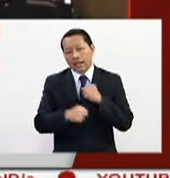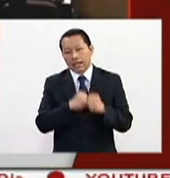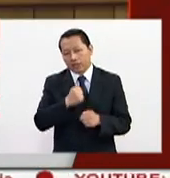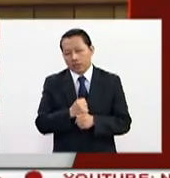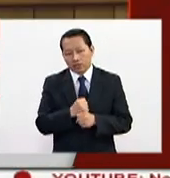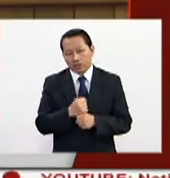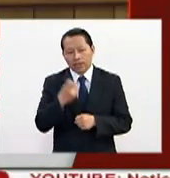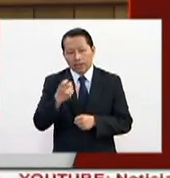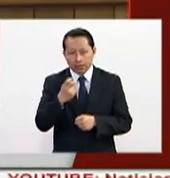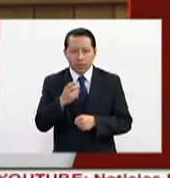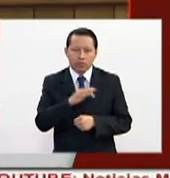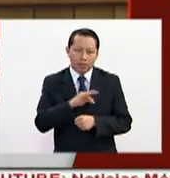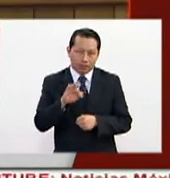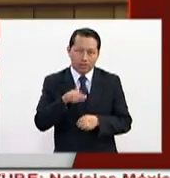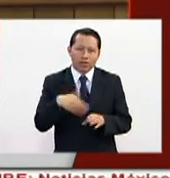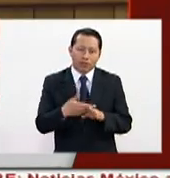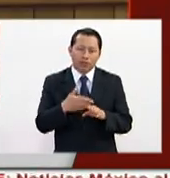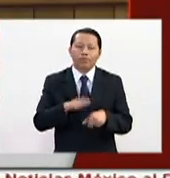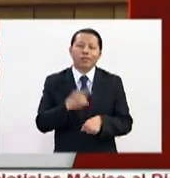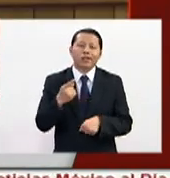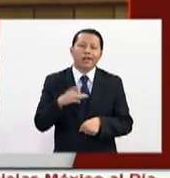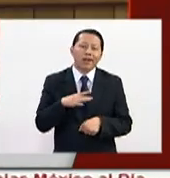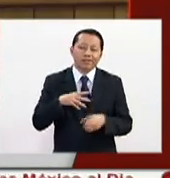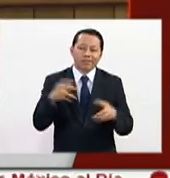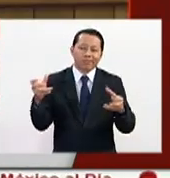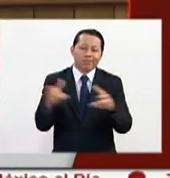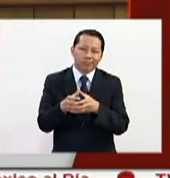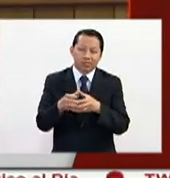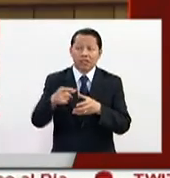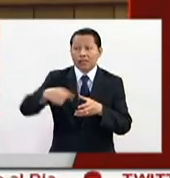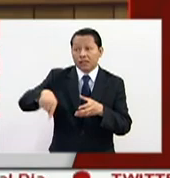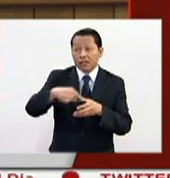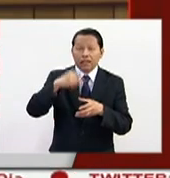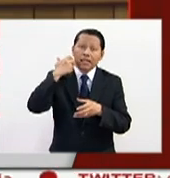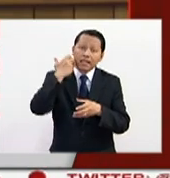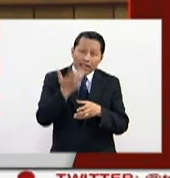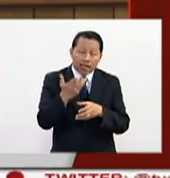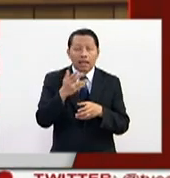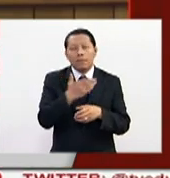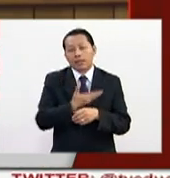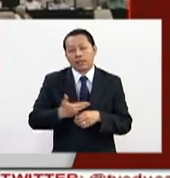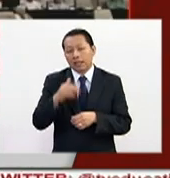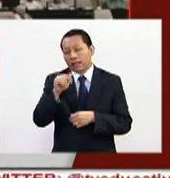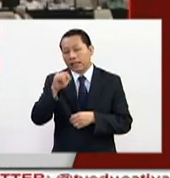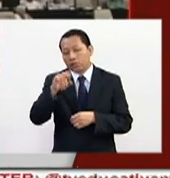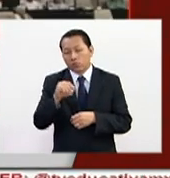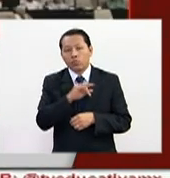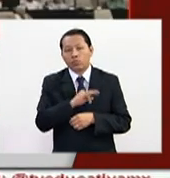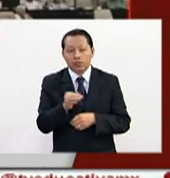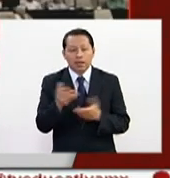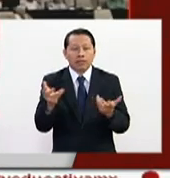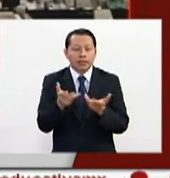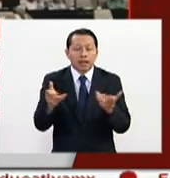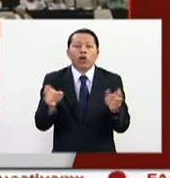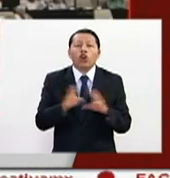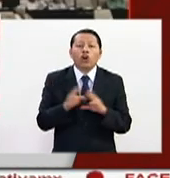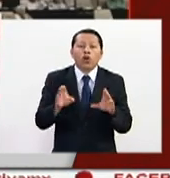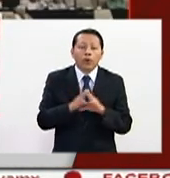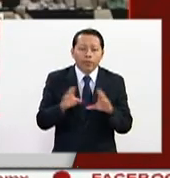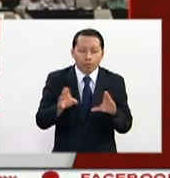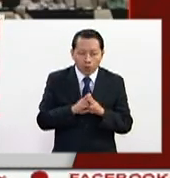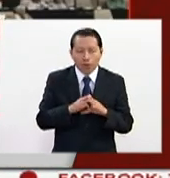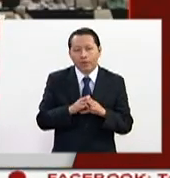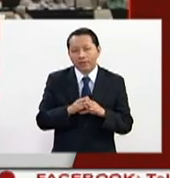Esto pues podría ser una carta en contra debido a que el régimen, precisamente lo que ha buscado el presidente Castro es que se haga eso, se haga